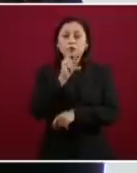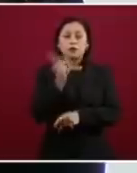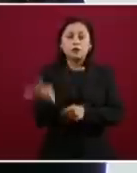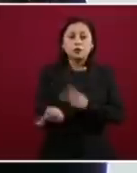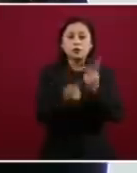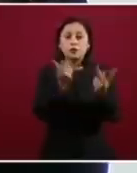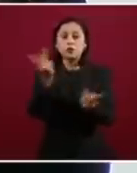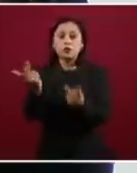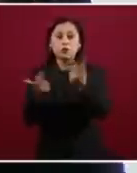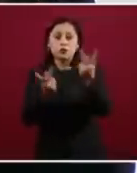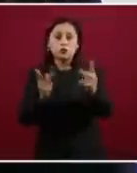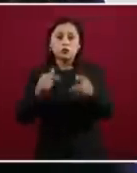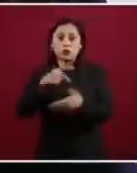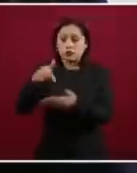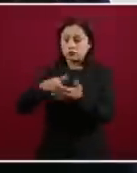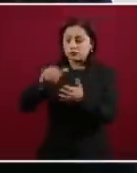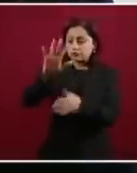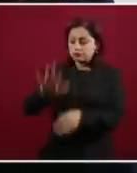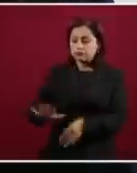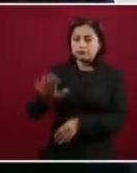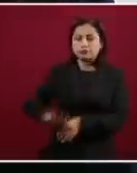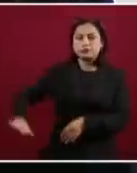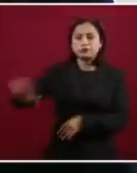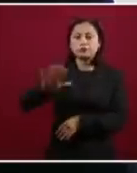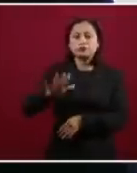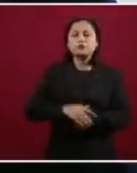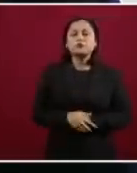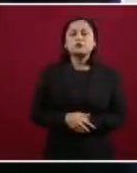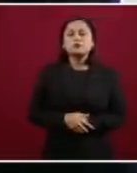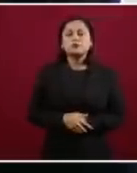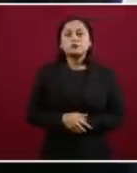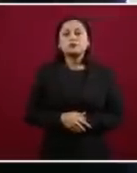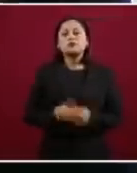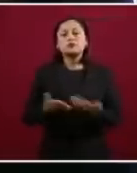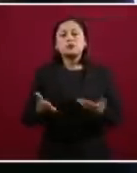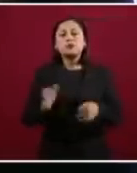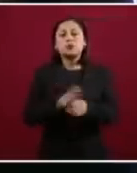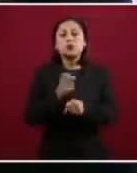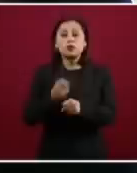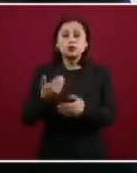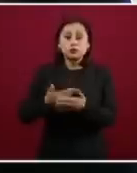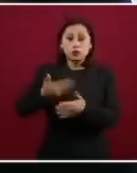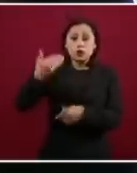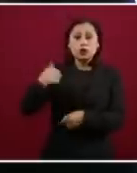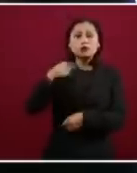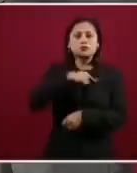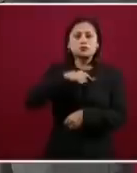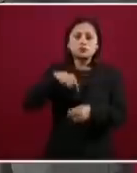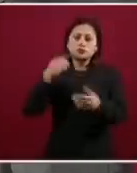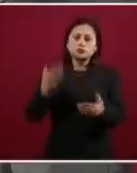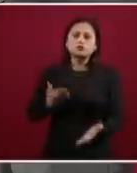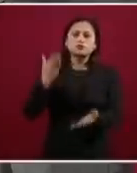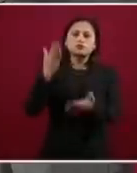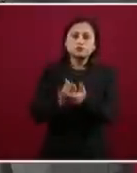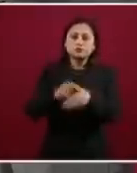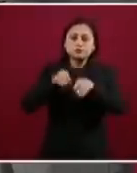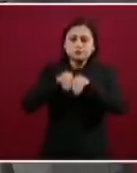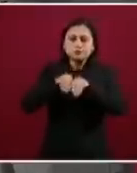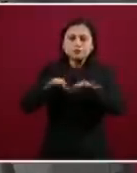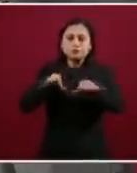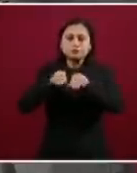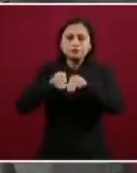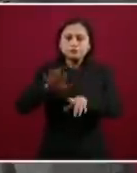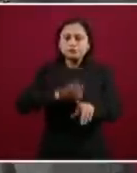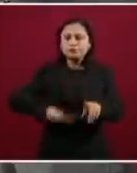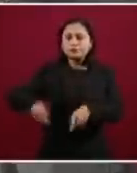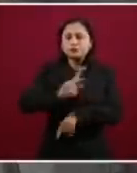social en toda la zona. Para ello, previo a la jornada, vamos a realizar brigadas informativas para sensibilizar a la población